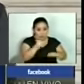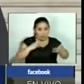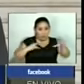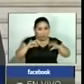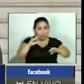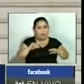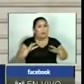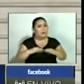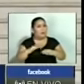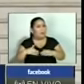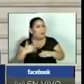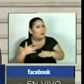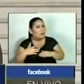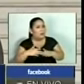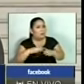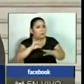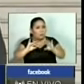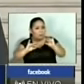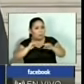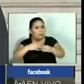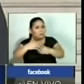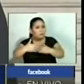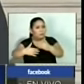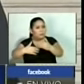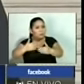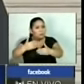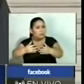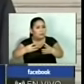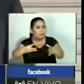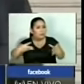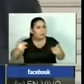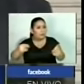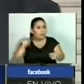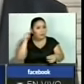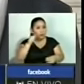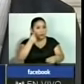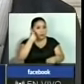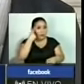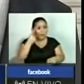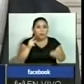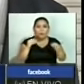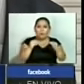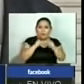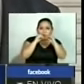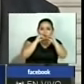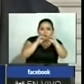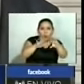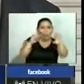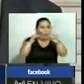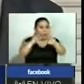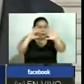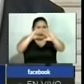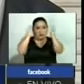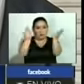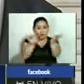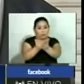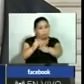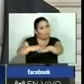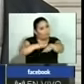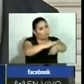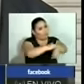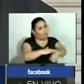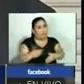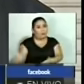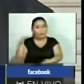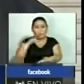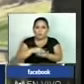va a llegar un momento en que eso va a parar. Es la tendencia que tienen las epidemias y cómo se ha comportado en el mundo. Reiteró su llamado para que